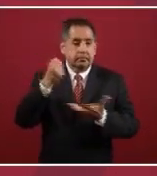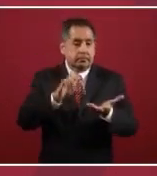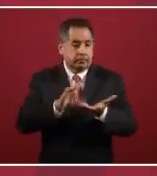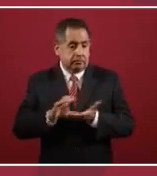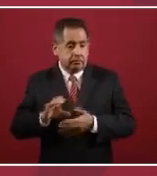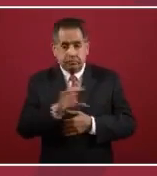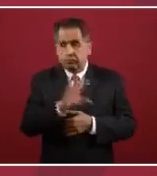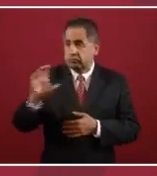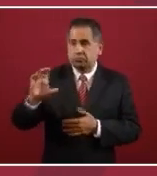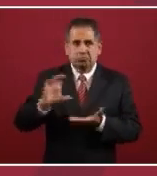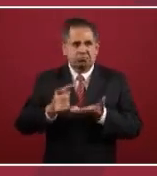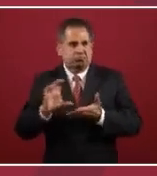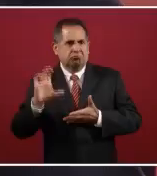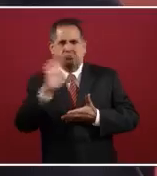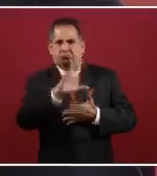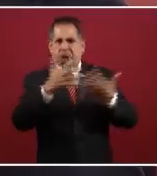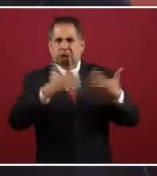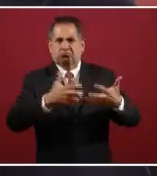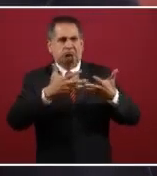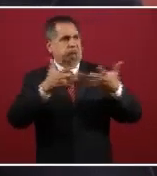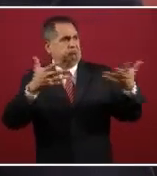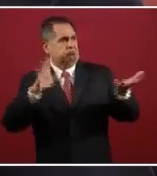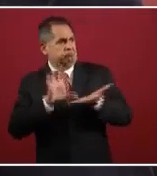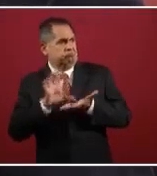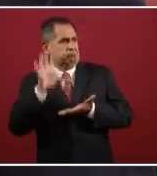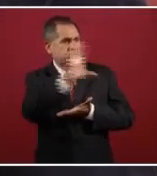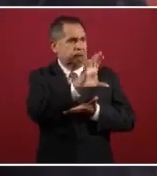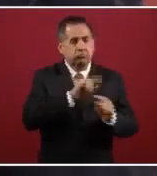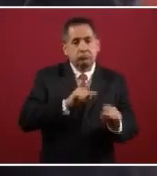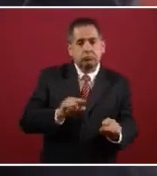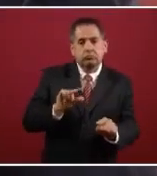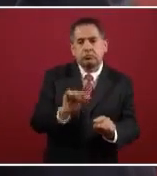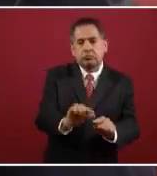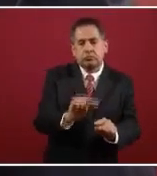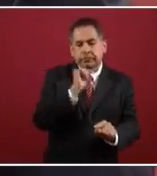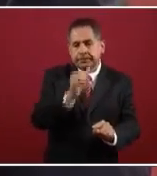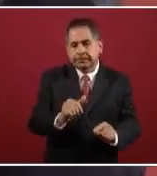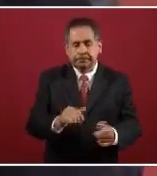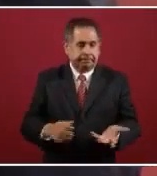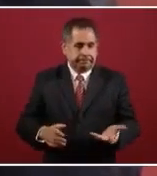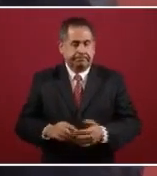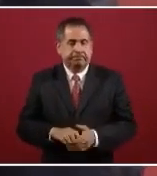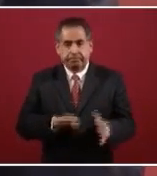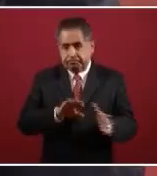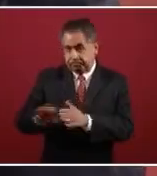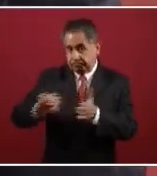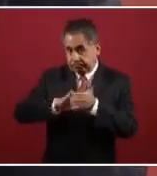era para los grandes. En el caso del frijol,